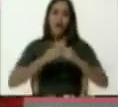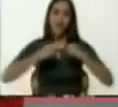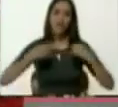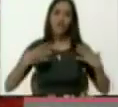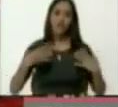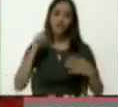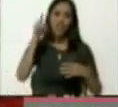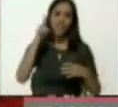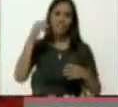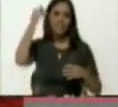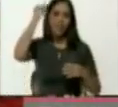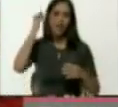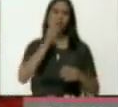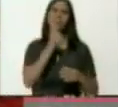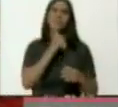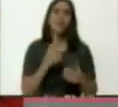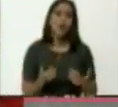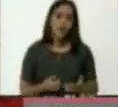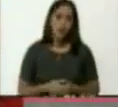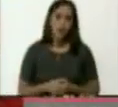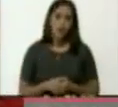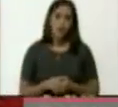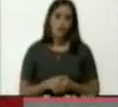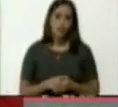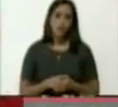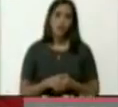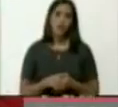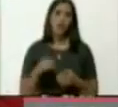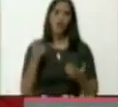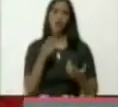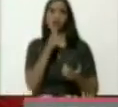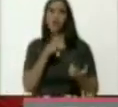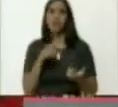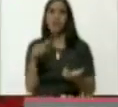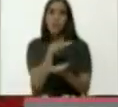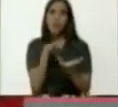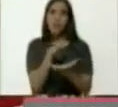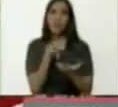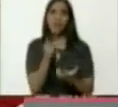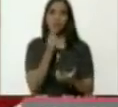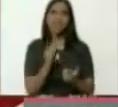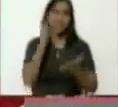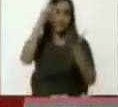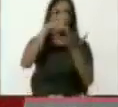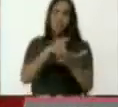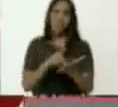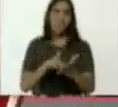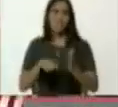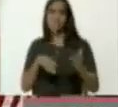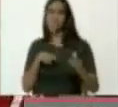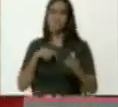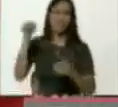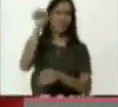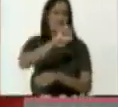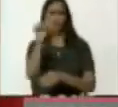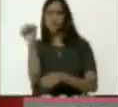¿Quién fue? O en el momento de la chiquita, ¿quién se levanta y agarra? Bueno, y se va en su carro manejando él mismo y